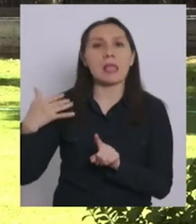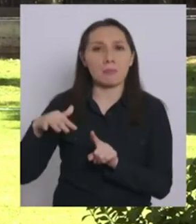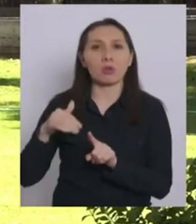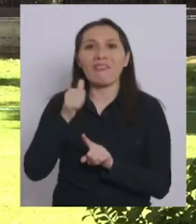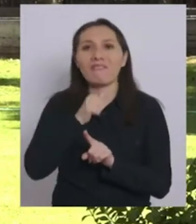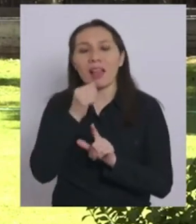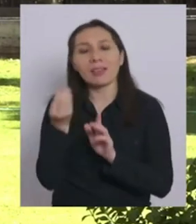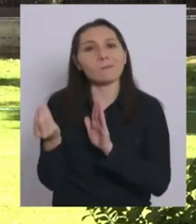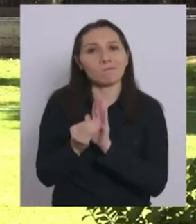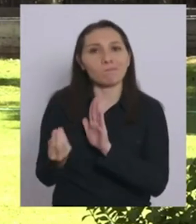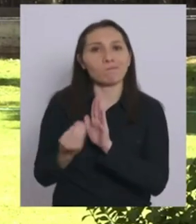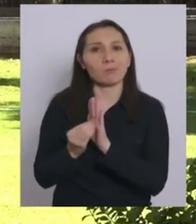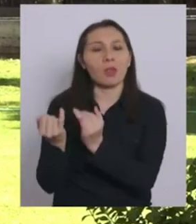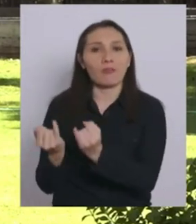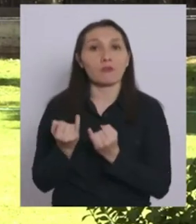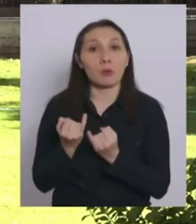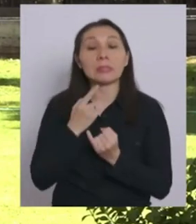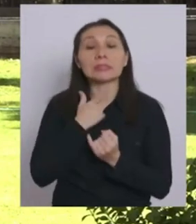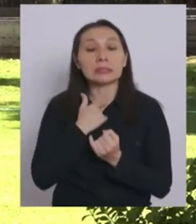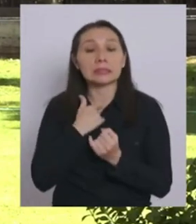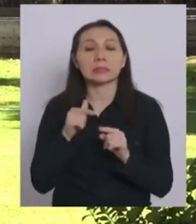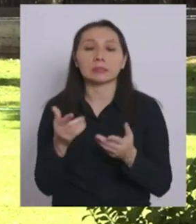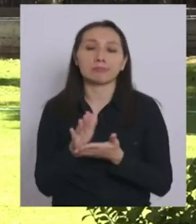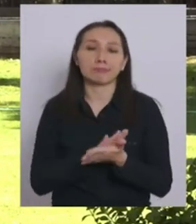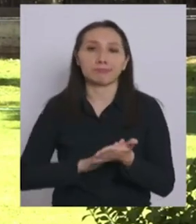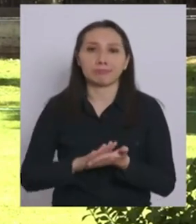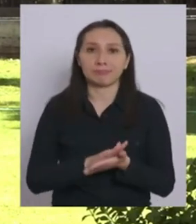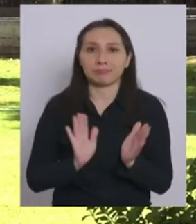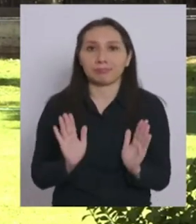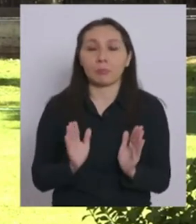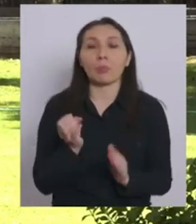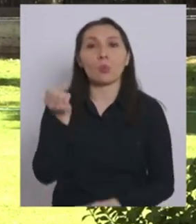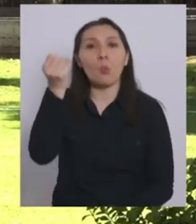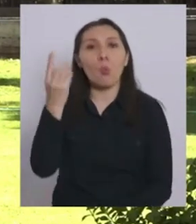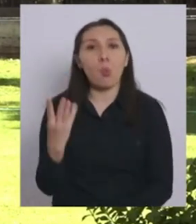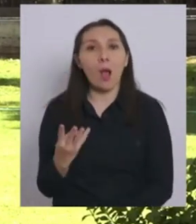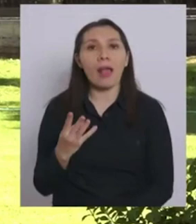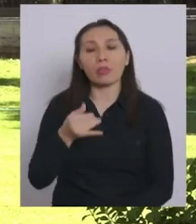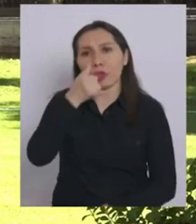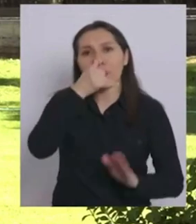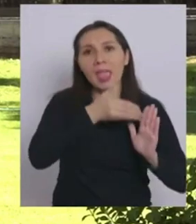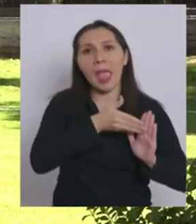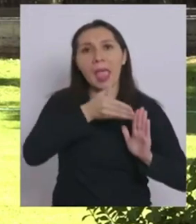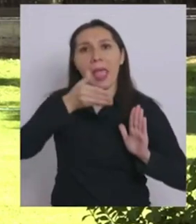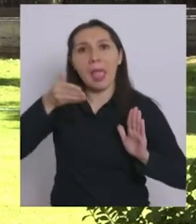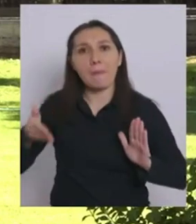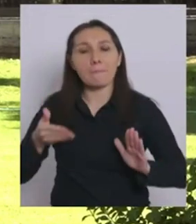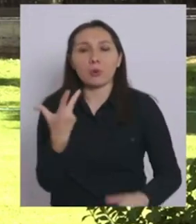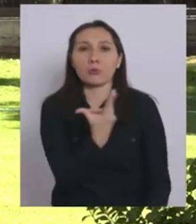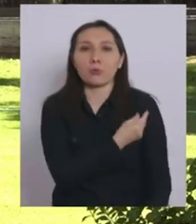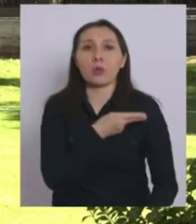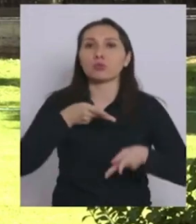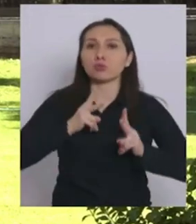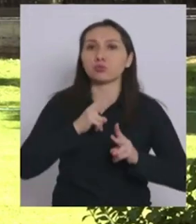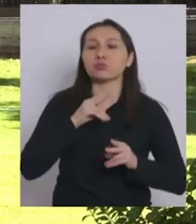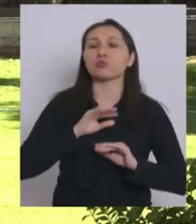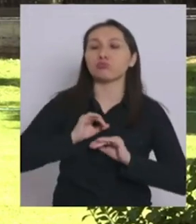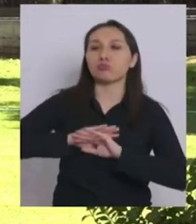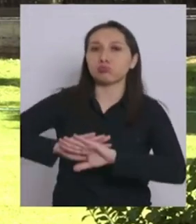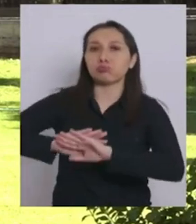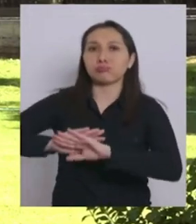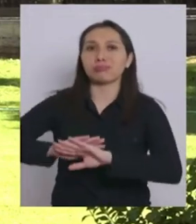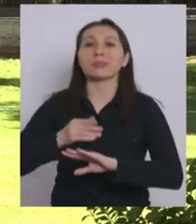faltan ciertas ciertos datos interesantes como por ejemplo la cantidad de inmunidad que se produce en el tiempo y esto es muy importante